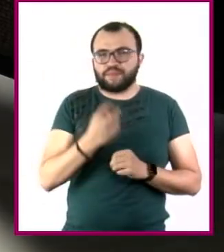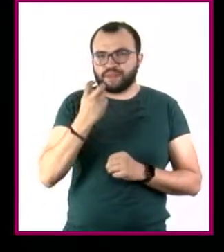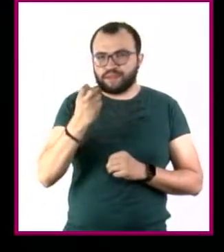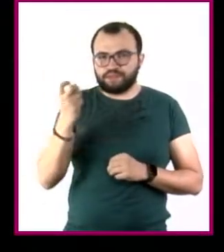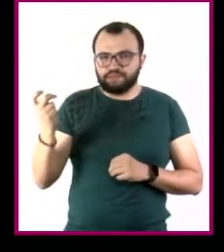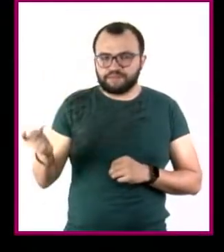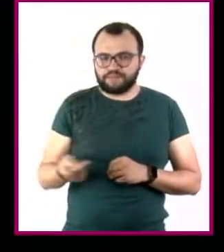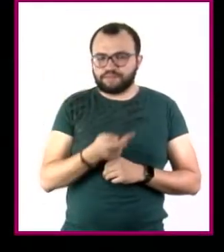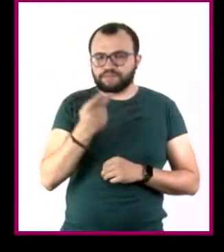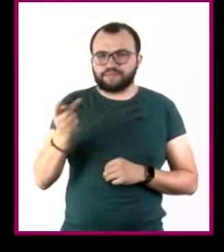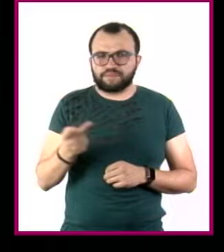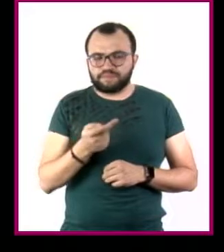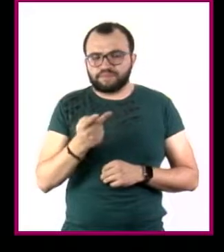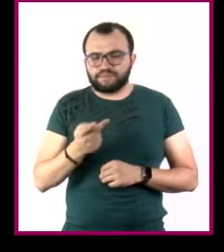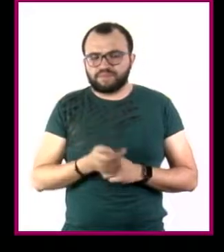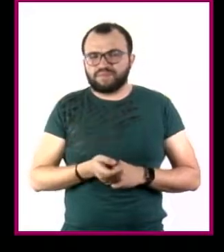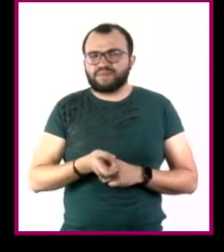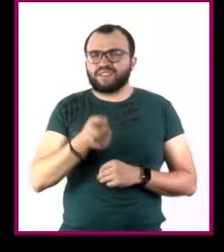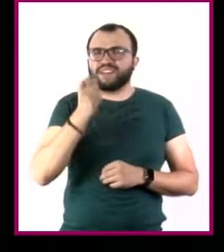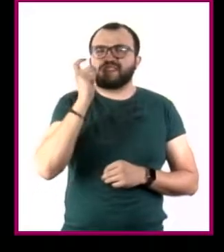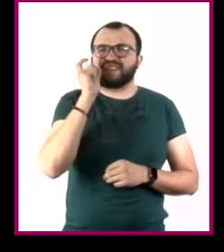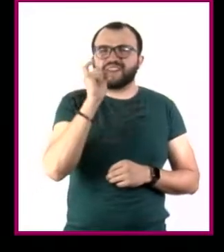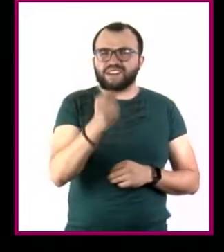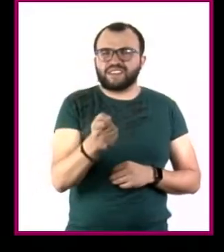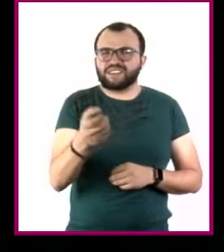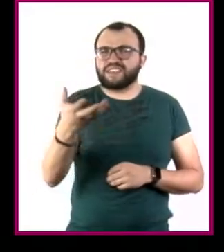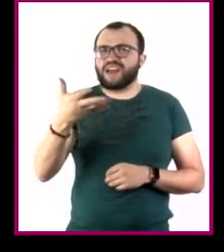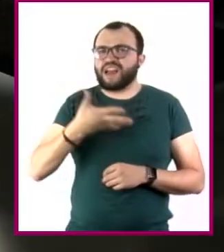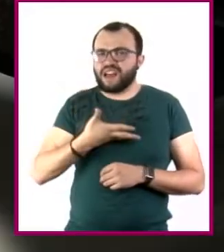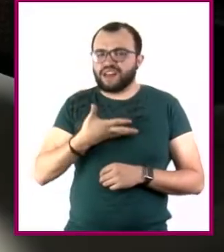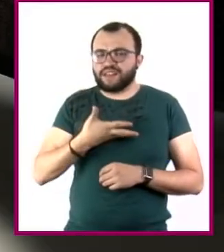pregunta, ¿qué es lo que hay?